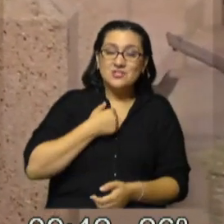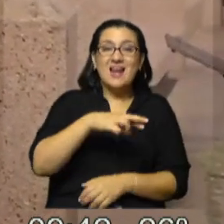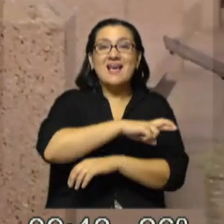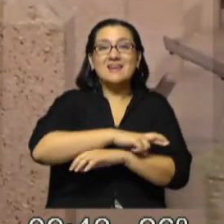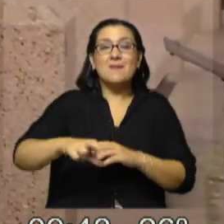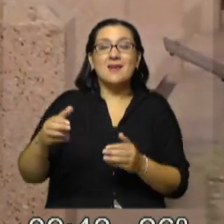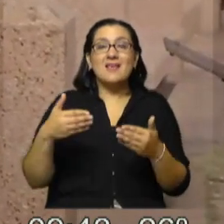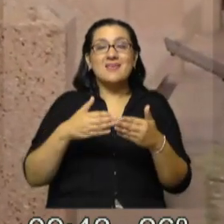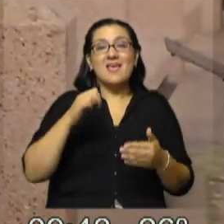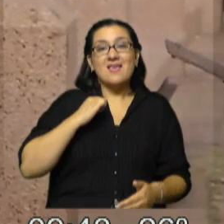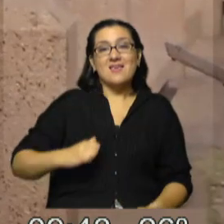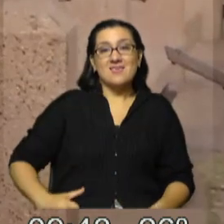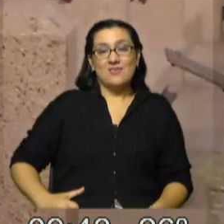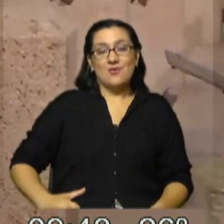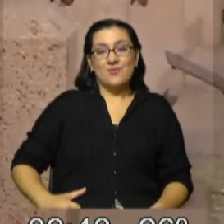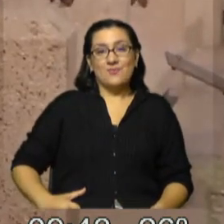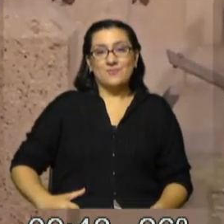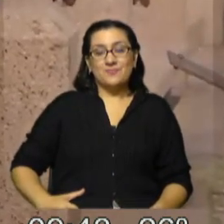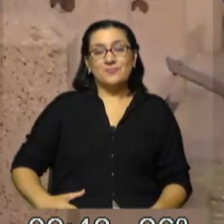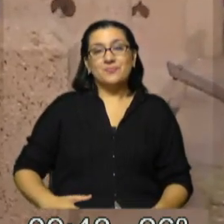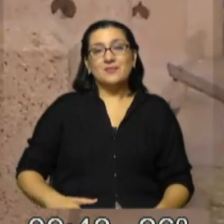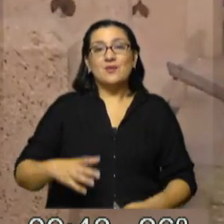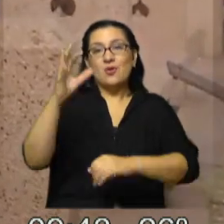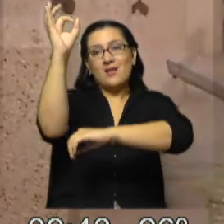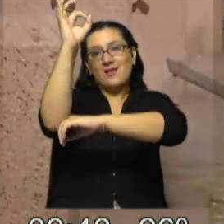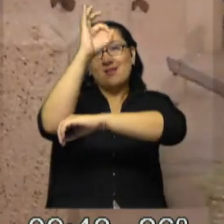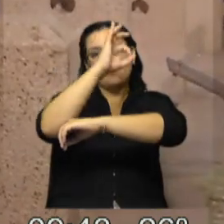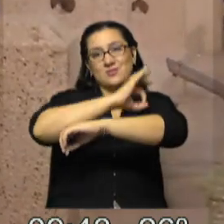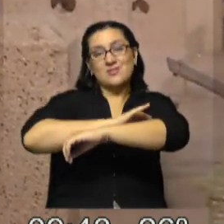bajo la caída del sol y la luz de la luna luego. Qué belleza.